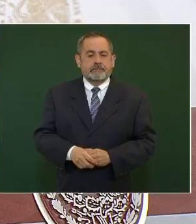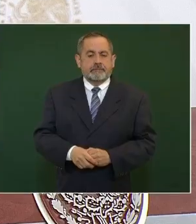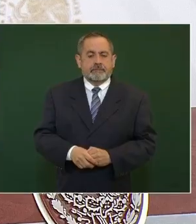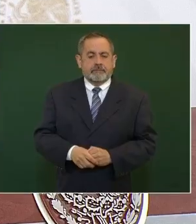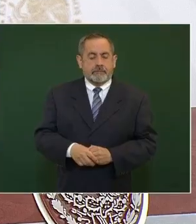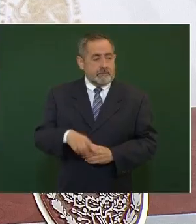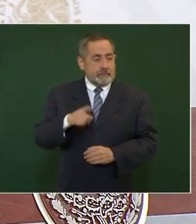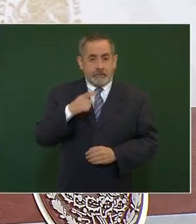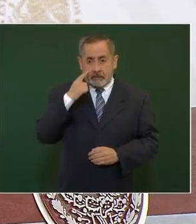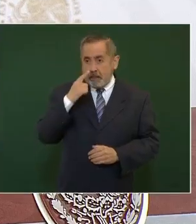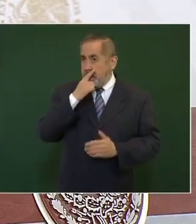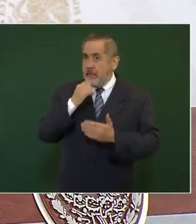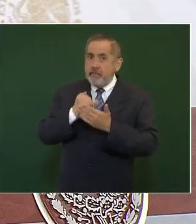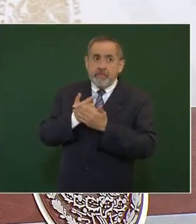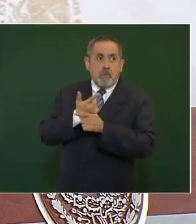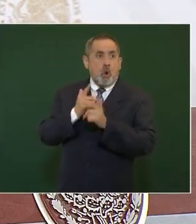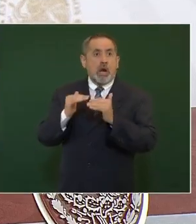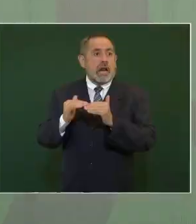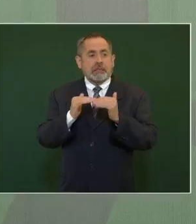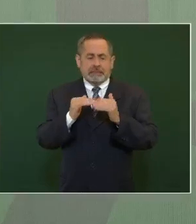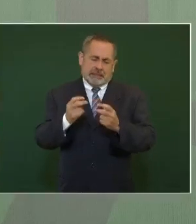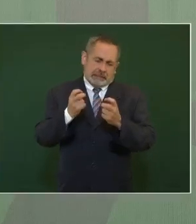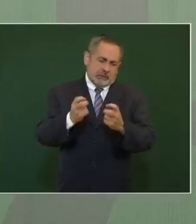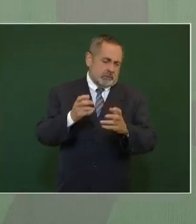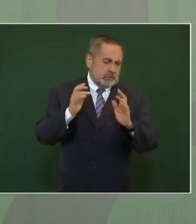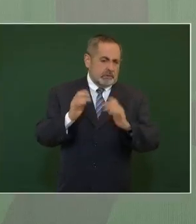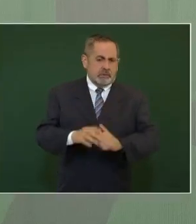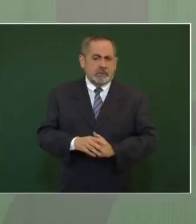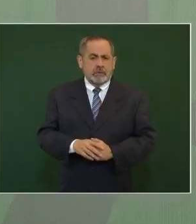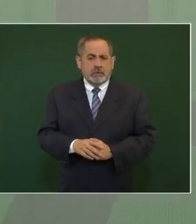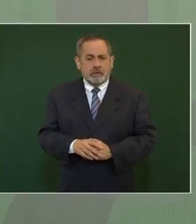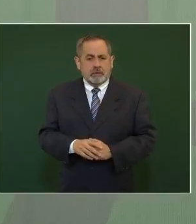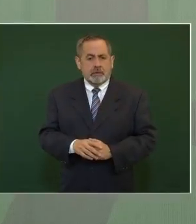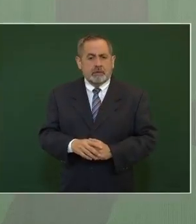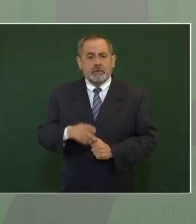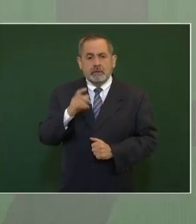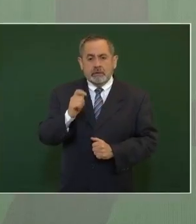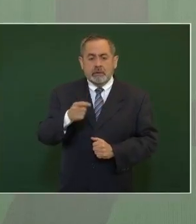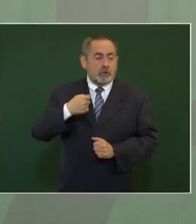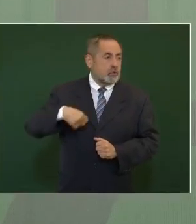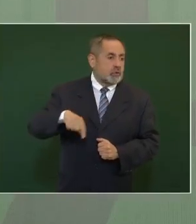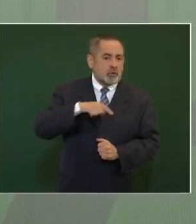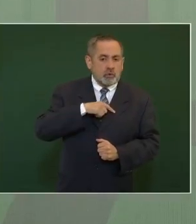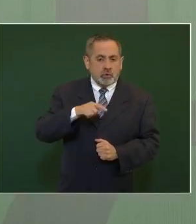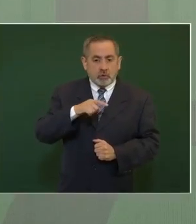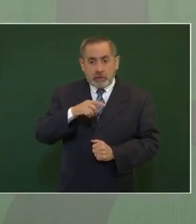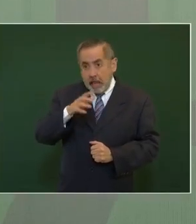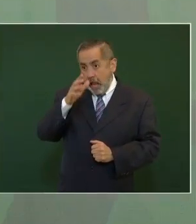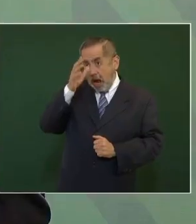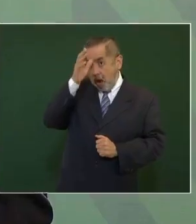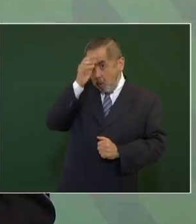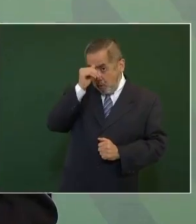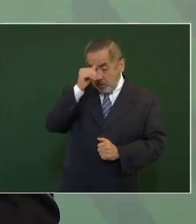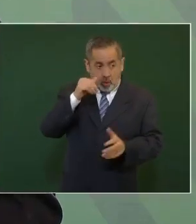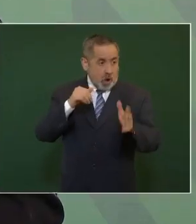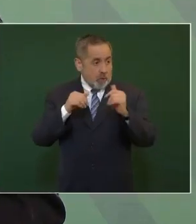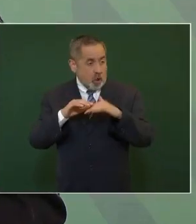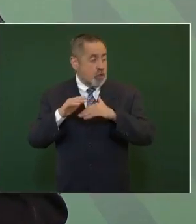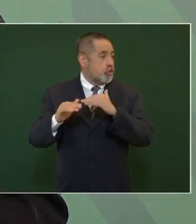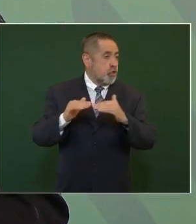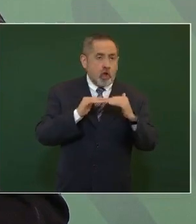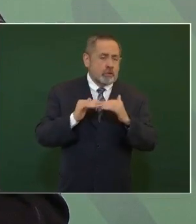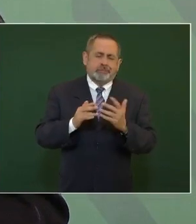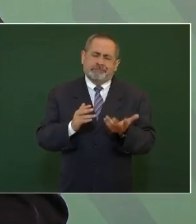la democracia es eso, es que no estemos todos de acuerdo, que